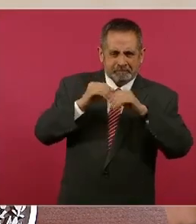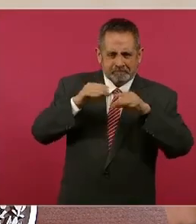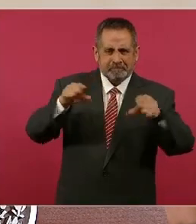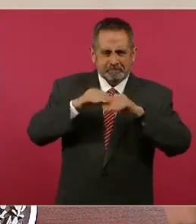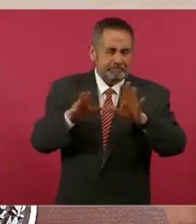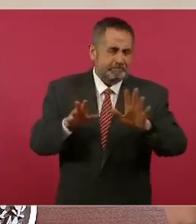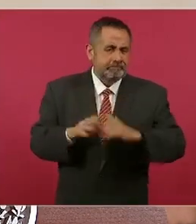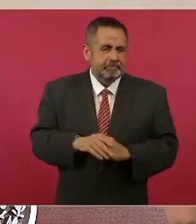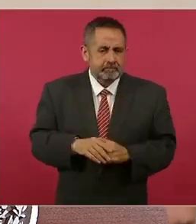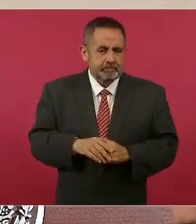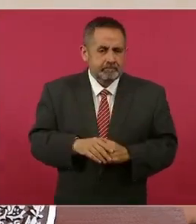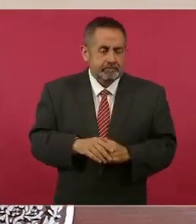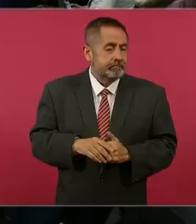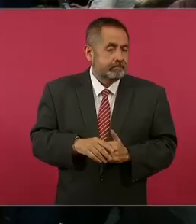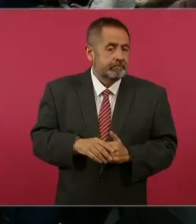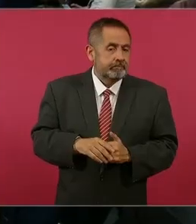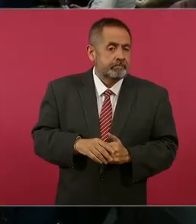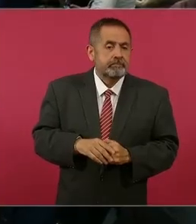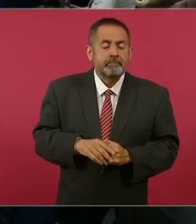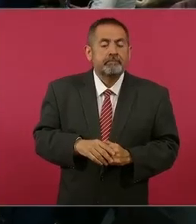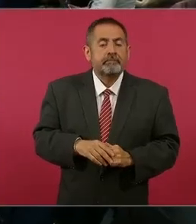y pues hay quienes